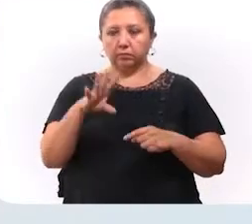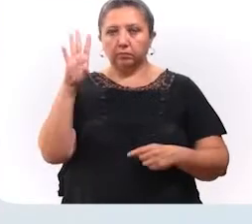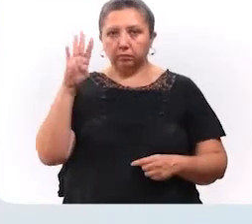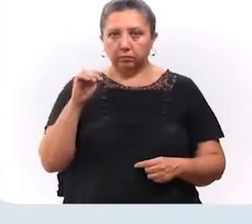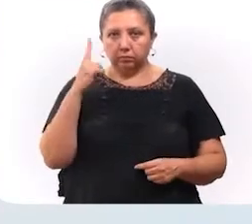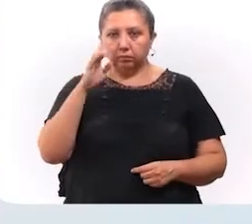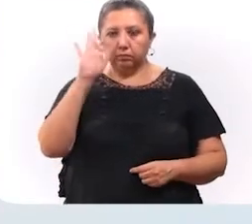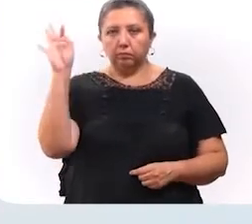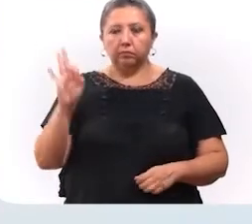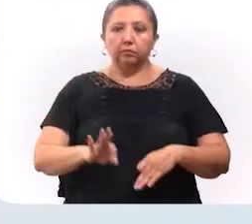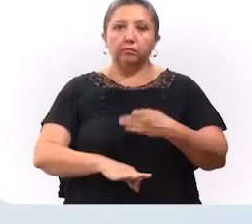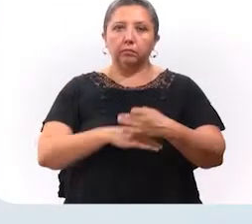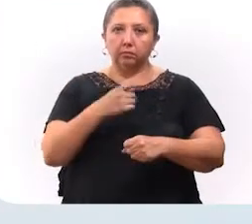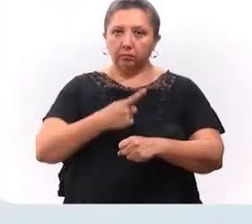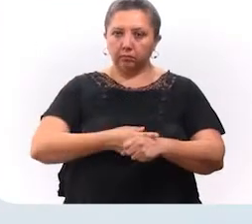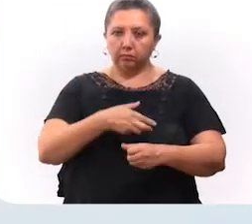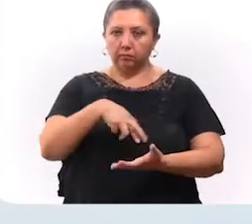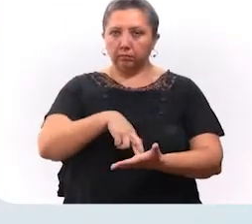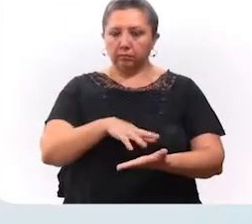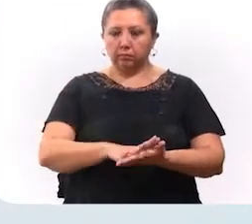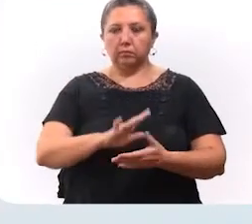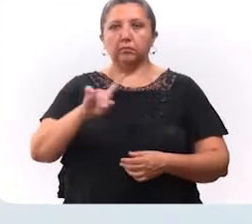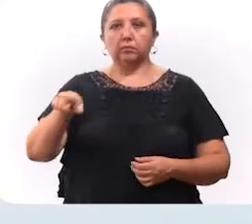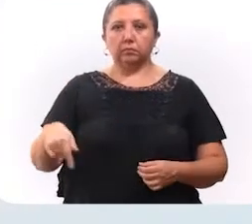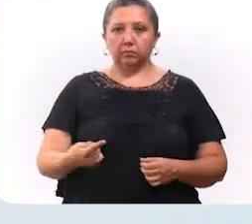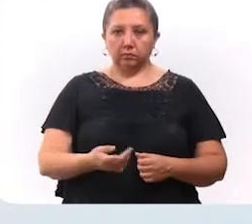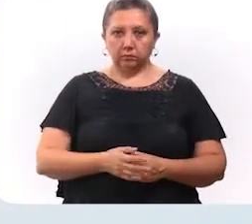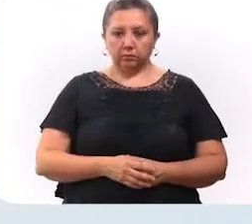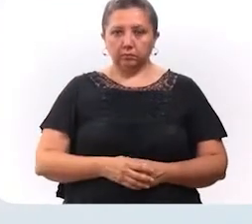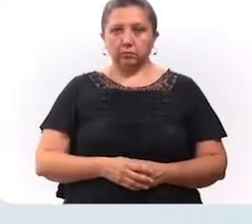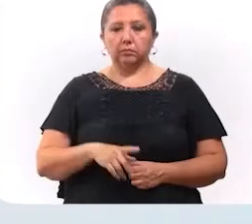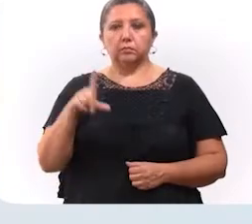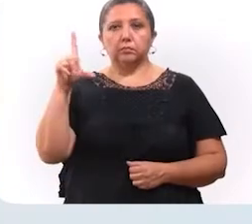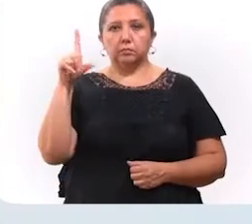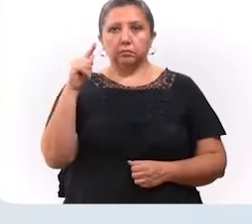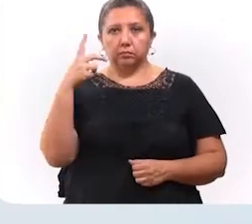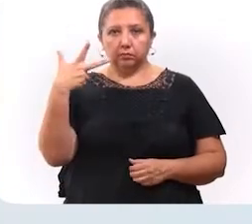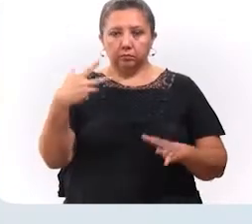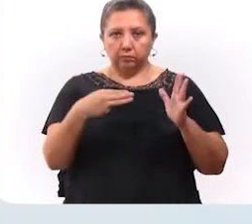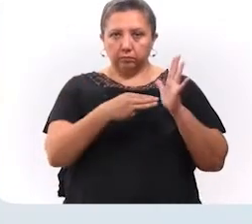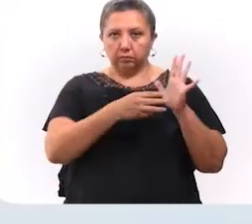el 91% del total de contagios registrados, que es de